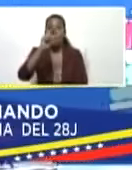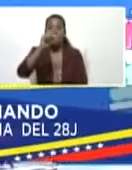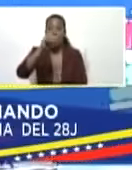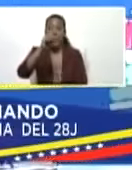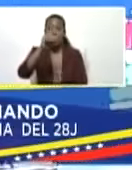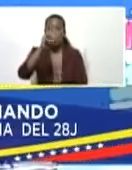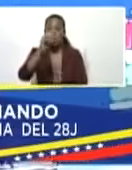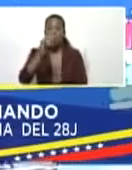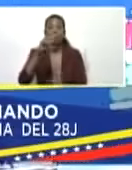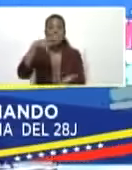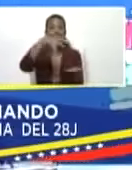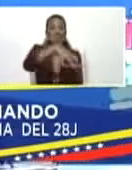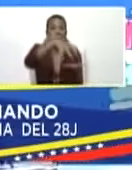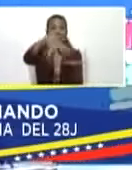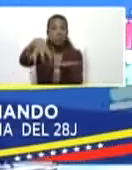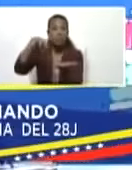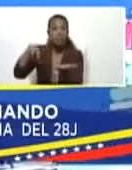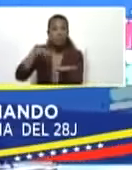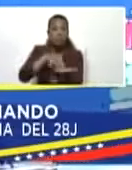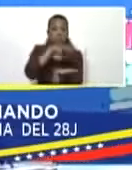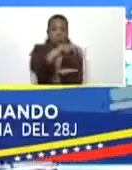iremos instalándolos